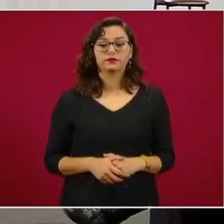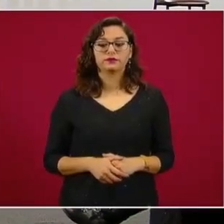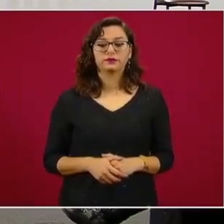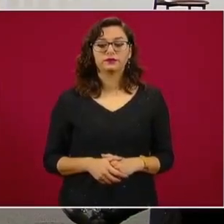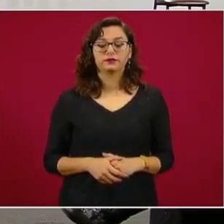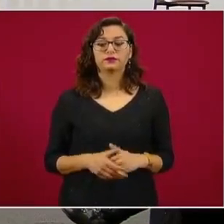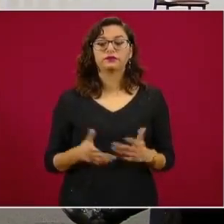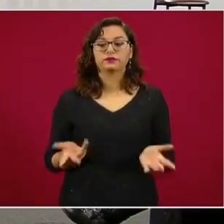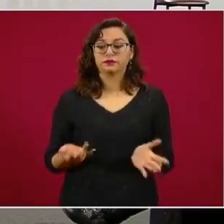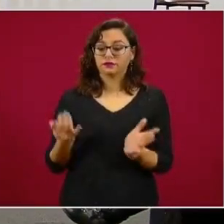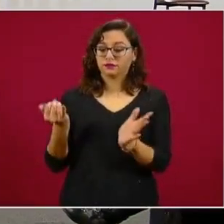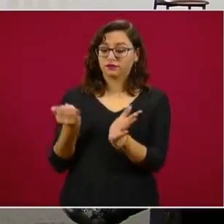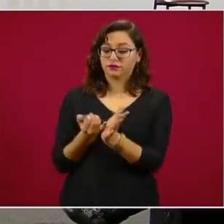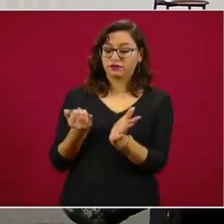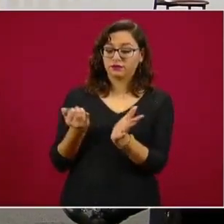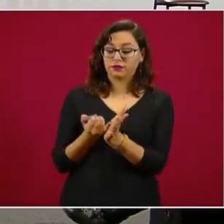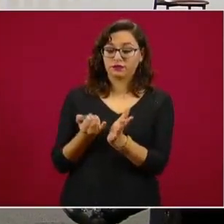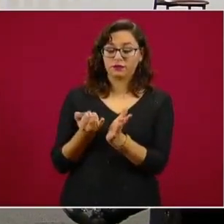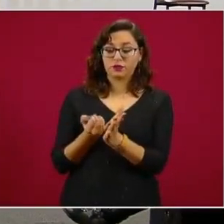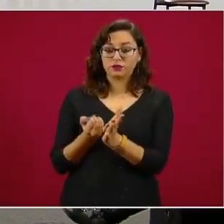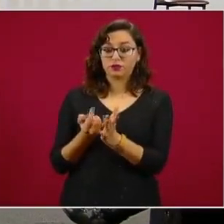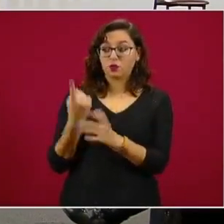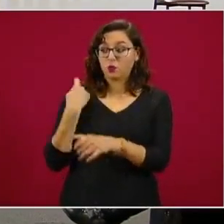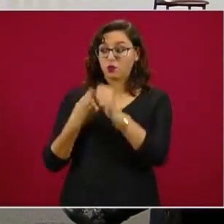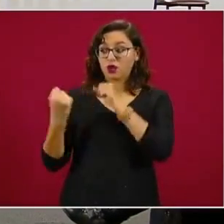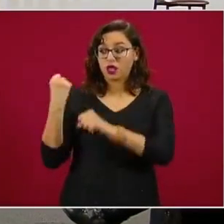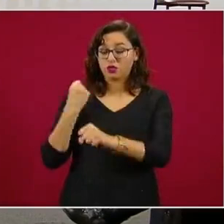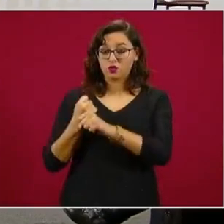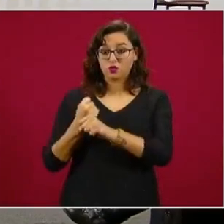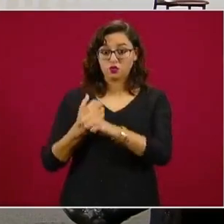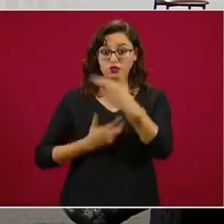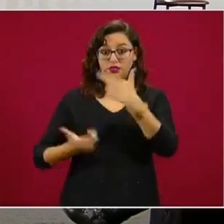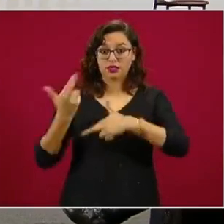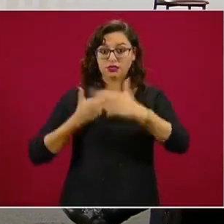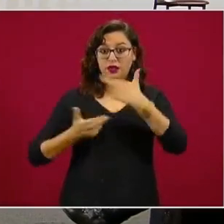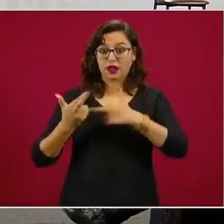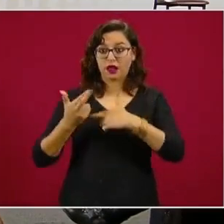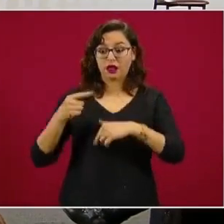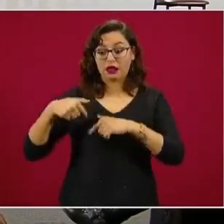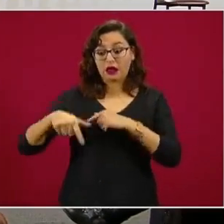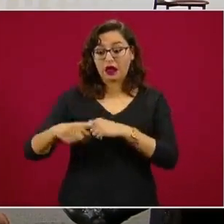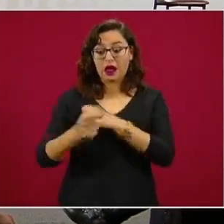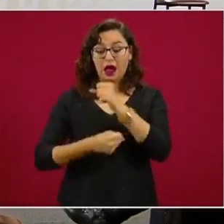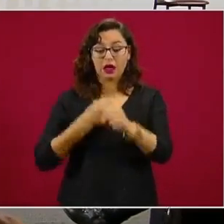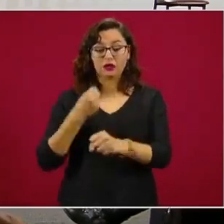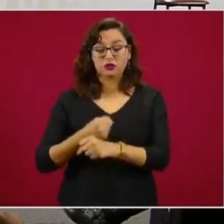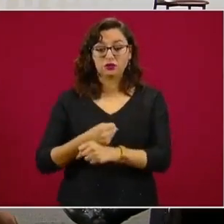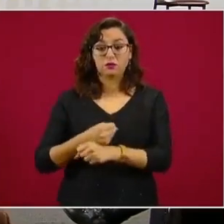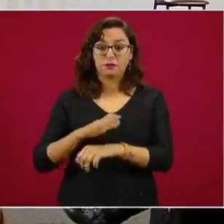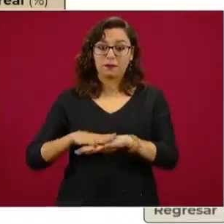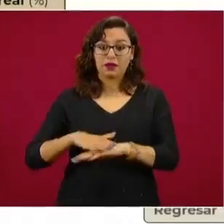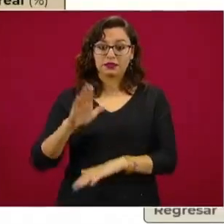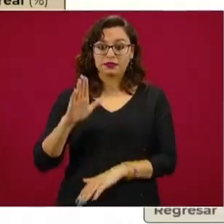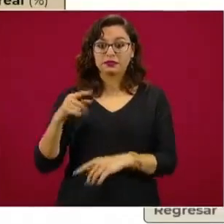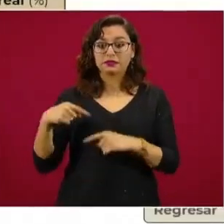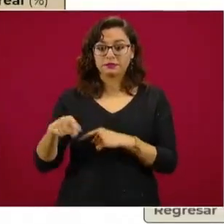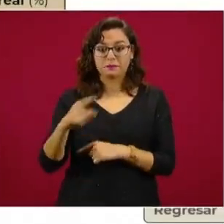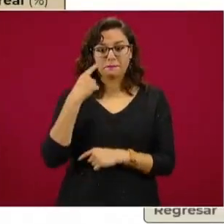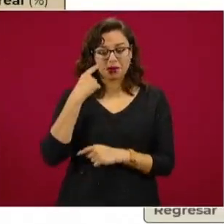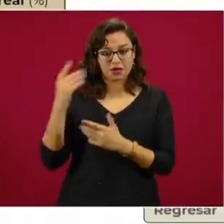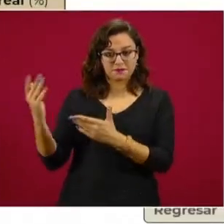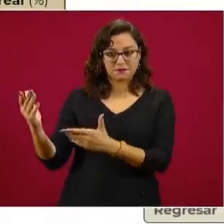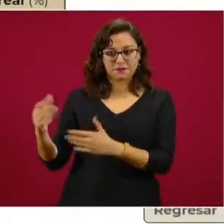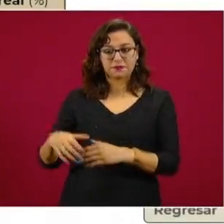devolvieron más impuestos que el año pasado. En 2020 se devolvieron casi 60,000 millones